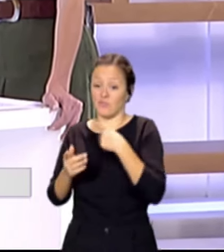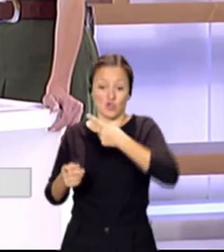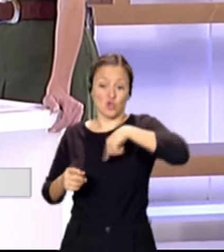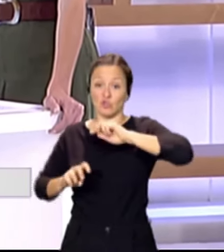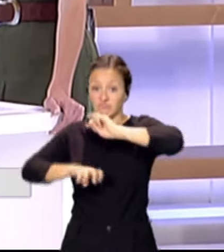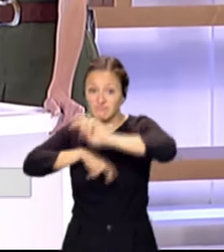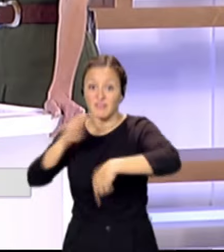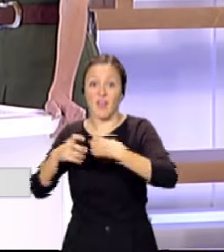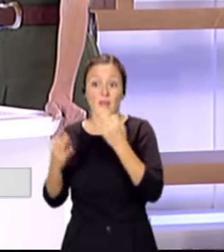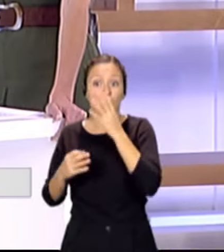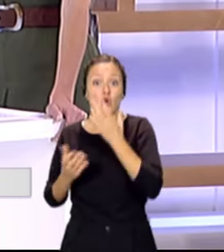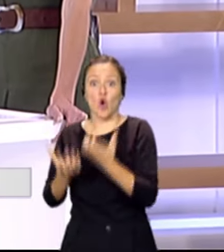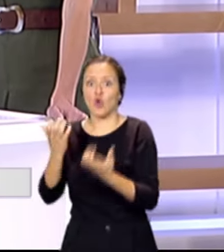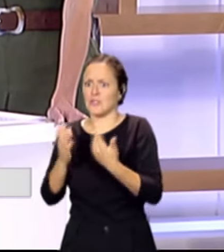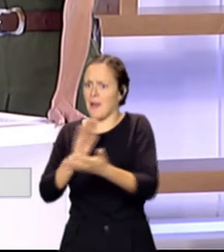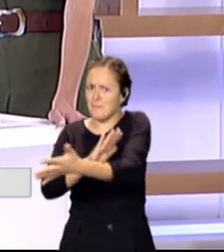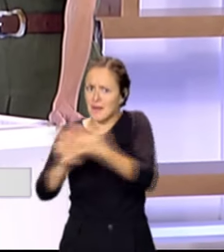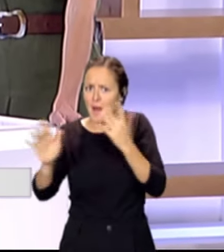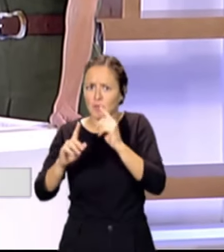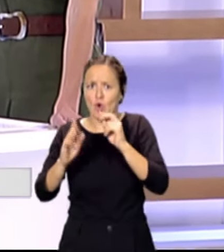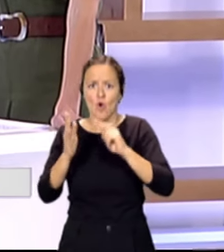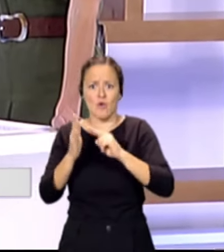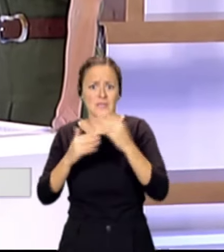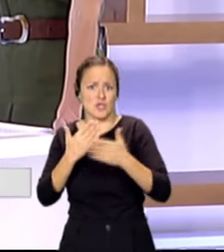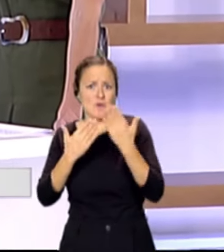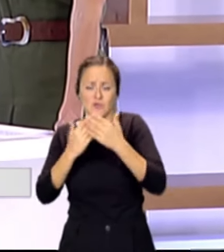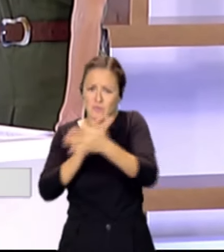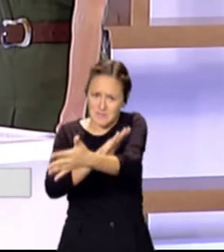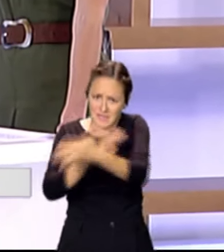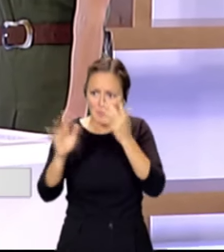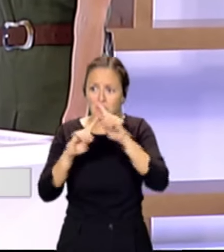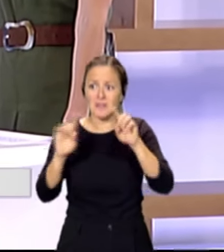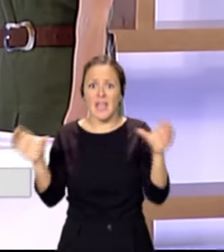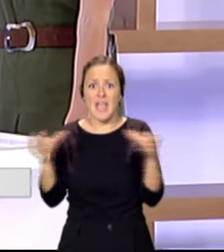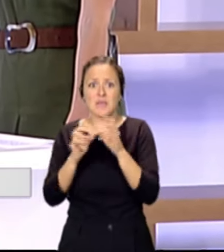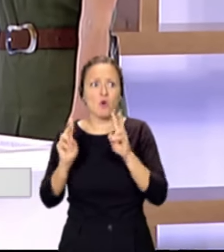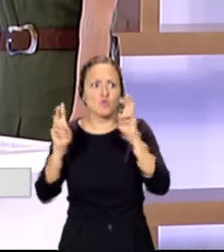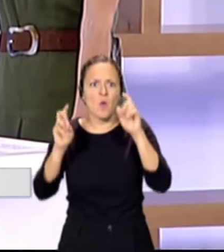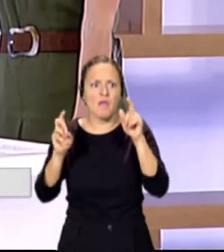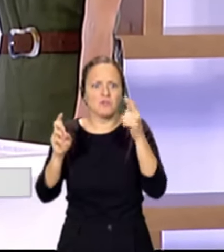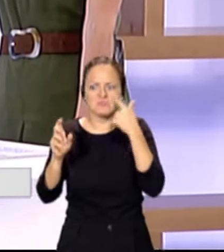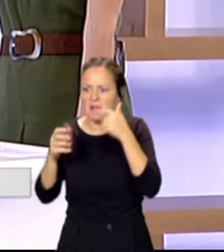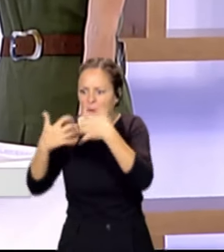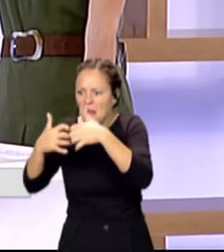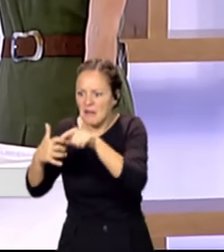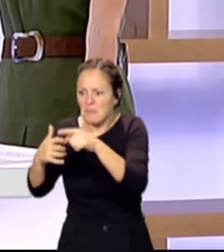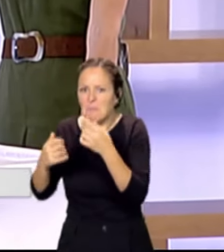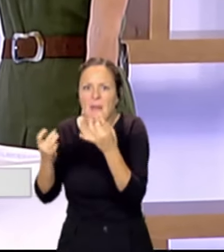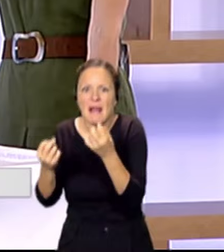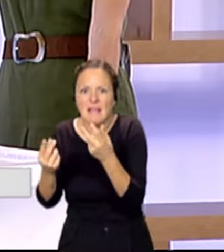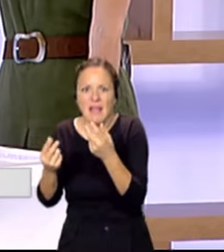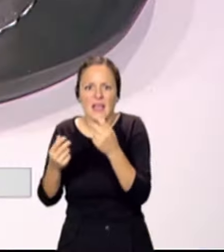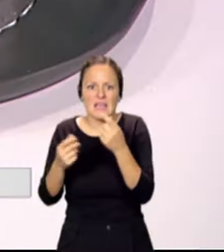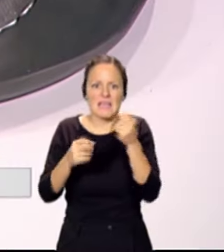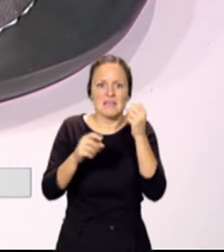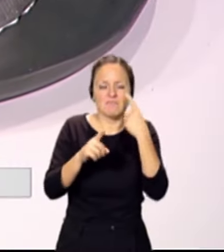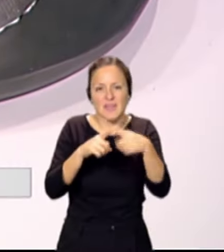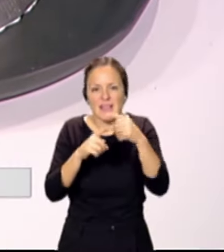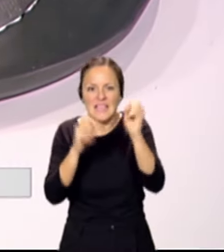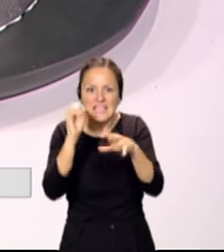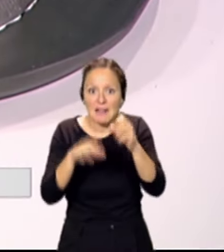muy rápido la innovación va muy rápido cada día salen equipos nuevos que no saben ni Para qué son ingredientes que no conoces y ahora vamos a